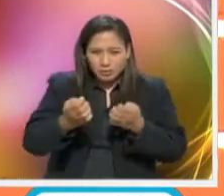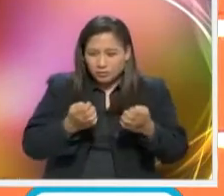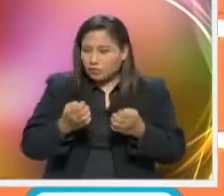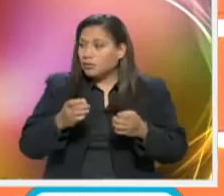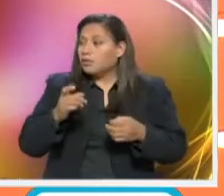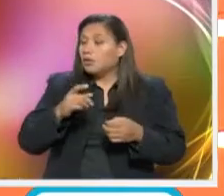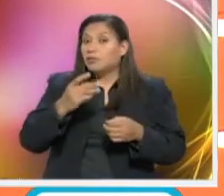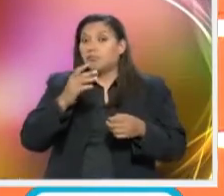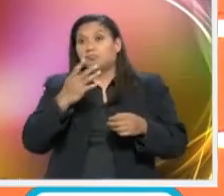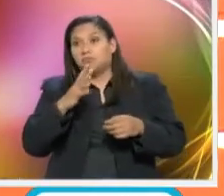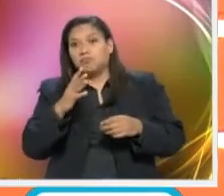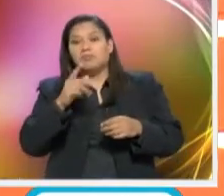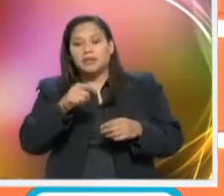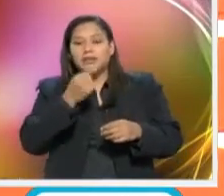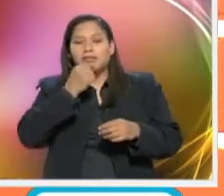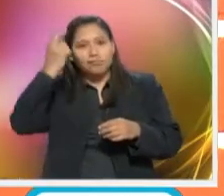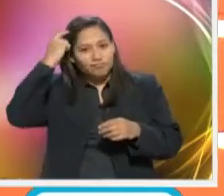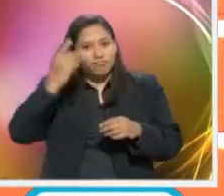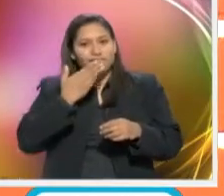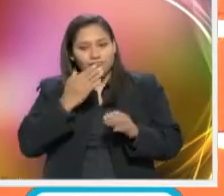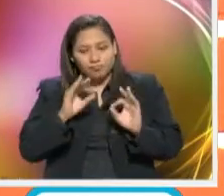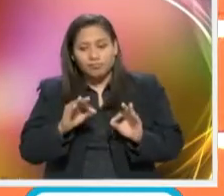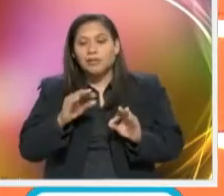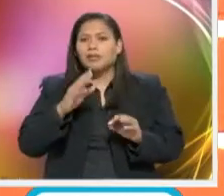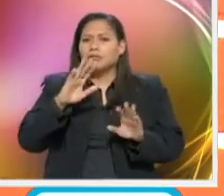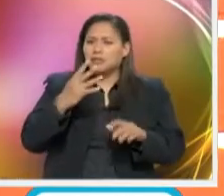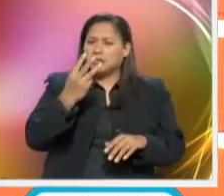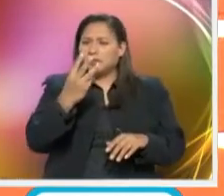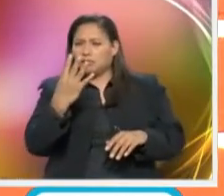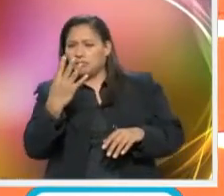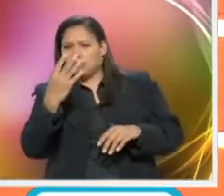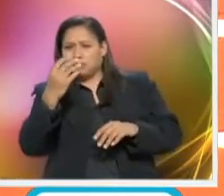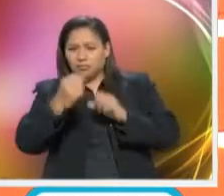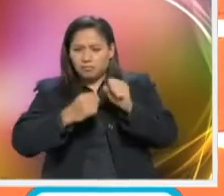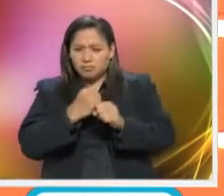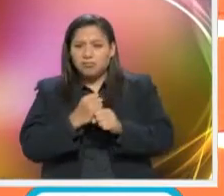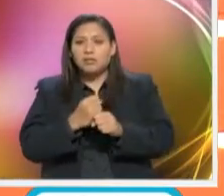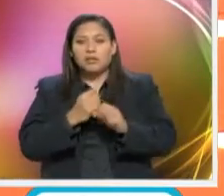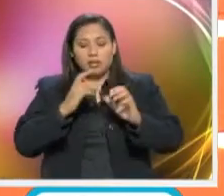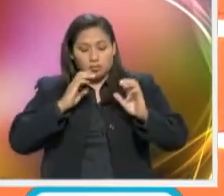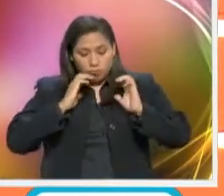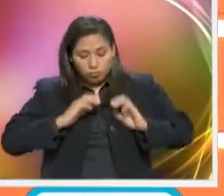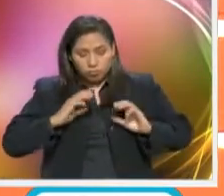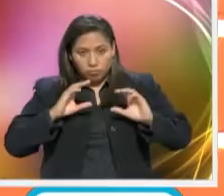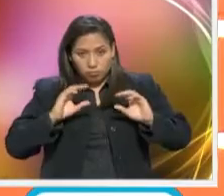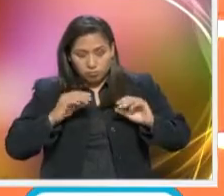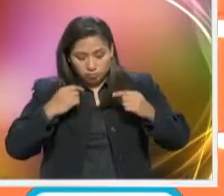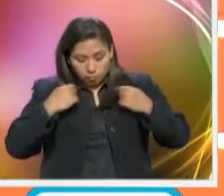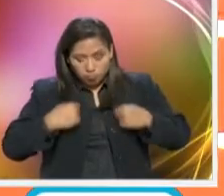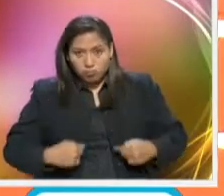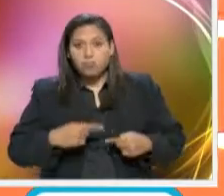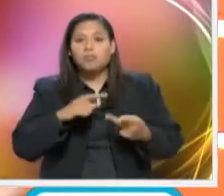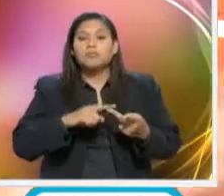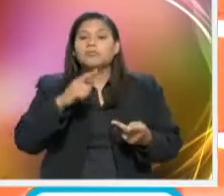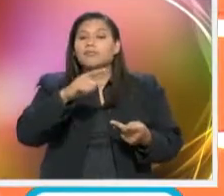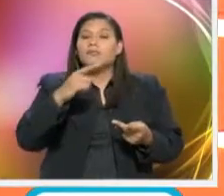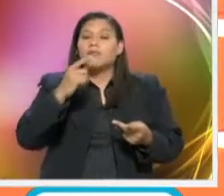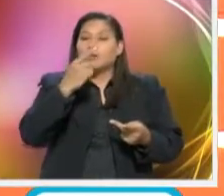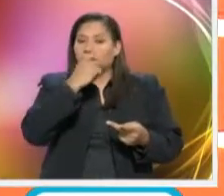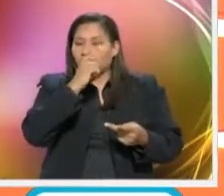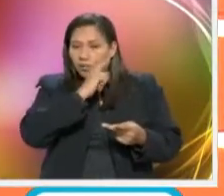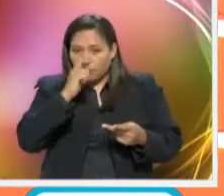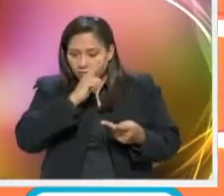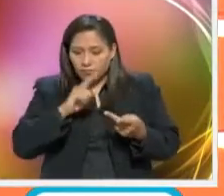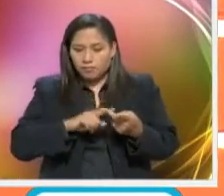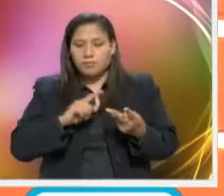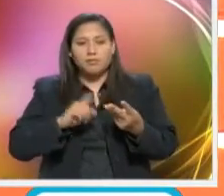3, 4 años ya es más estimulación también psicomotriz, del lenguaje, cognitiva, y la sensorial es todo el